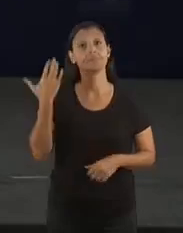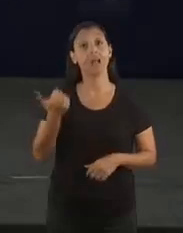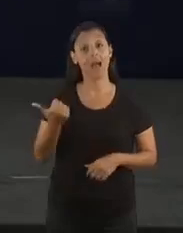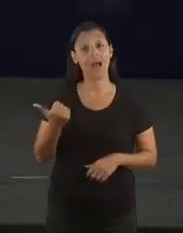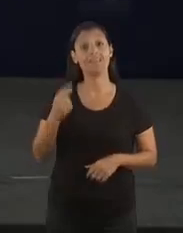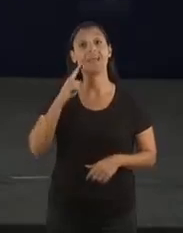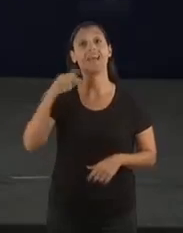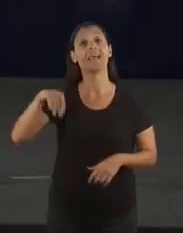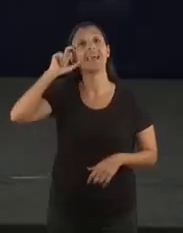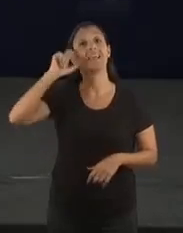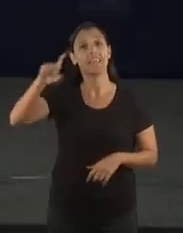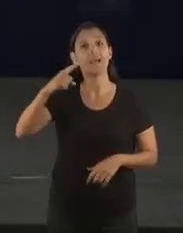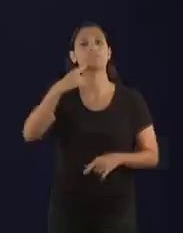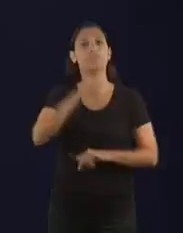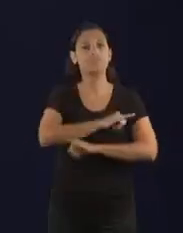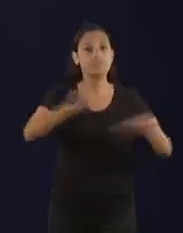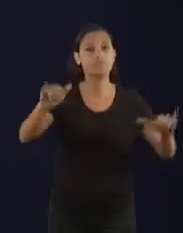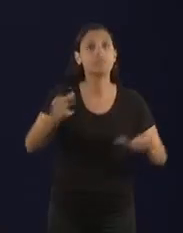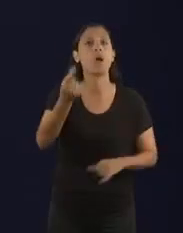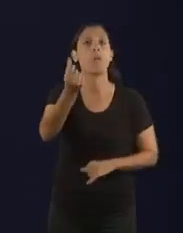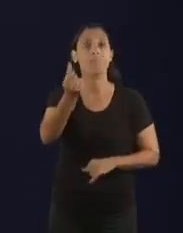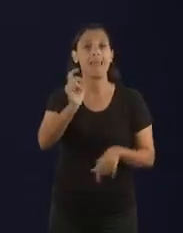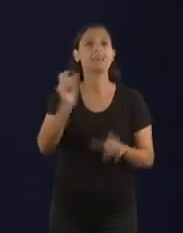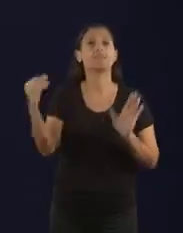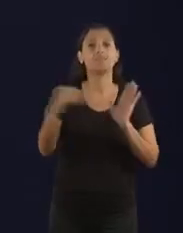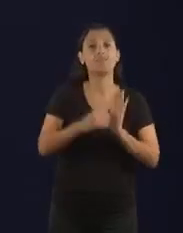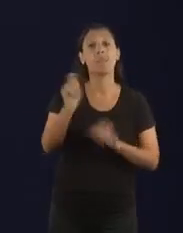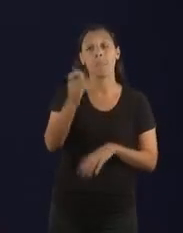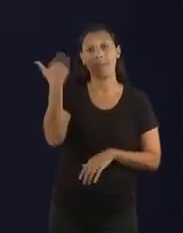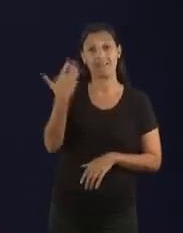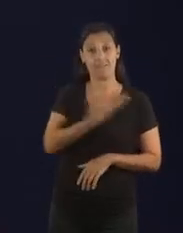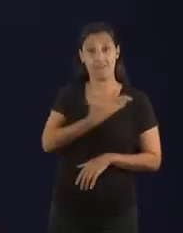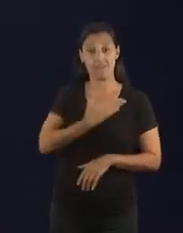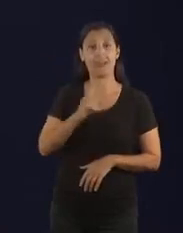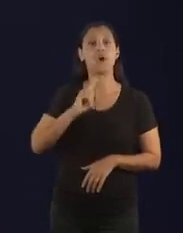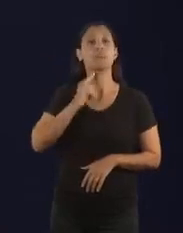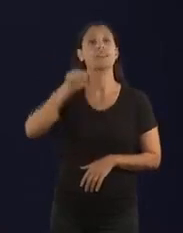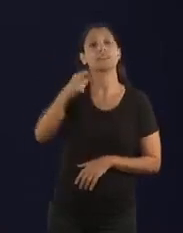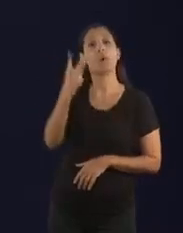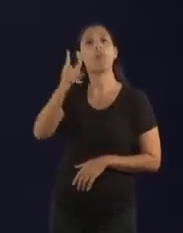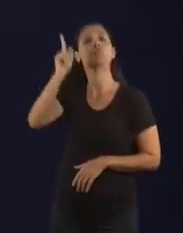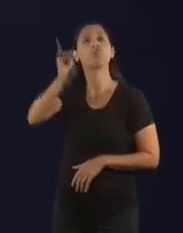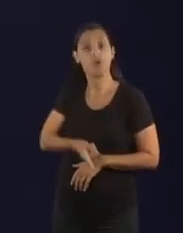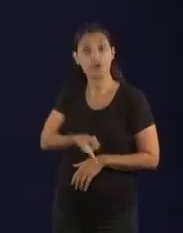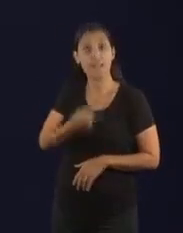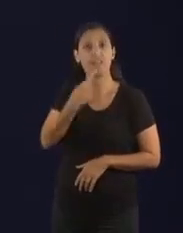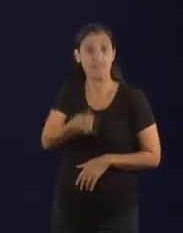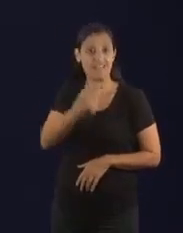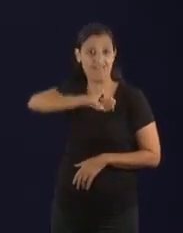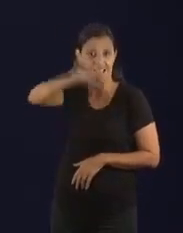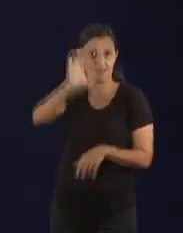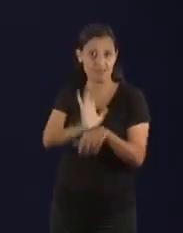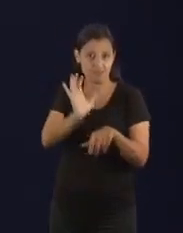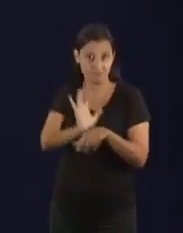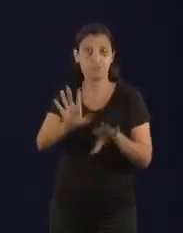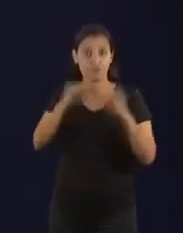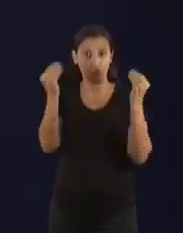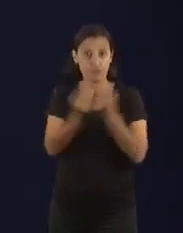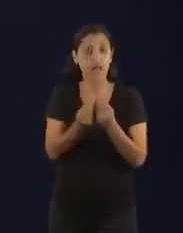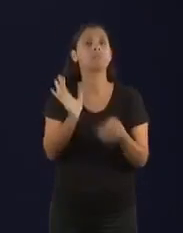el Index dio a conocer el índice de precios al consumidor del mes de febrero 13,2 por el índice general e